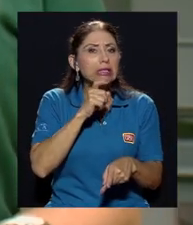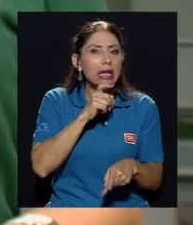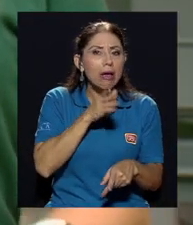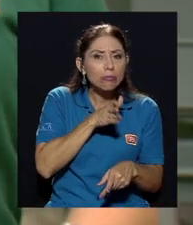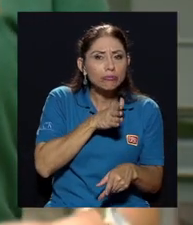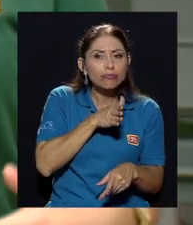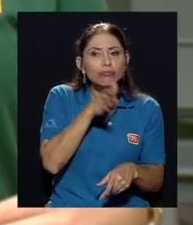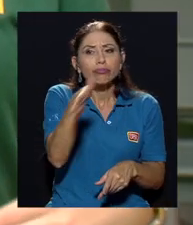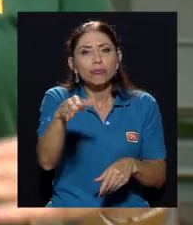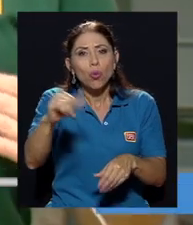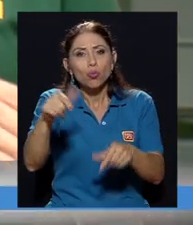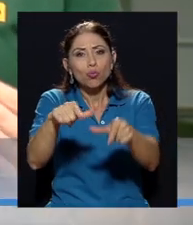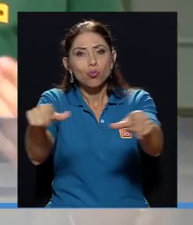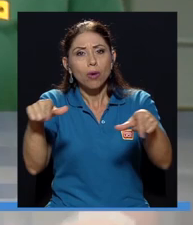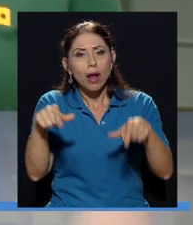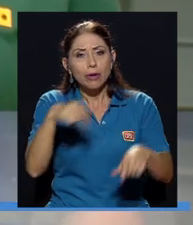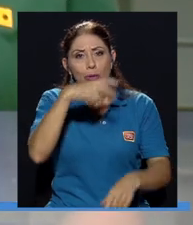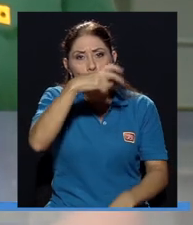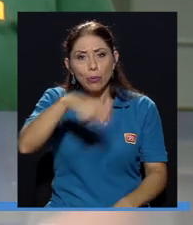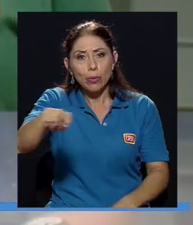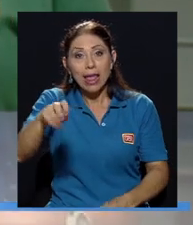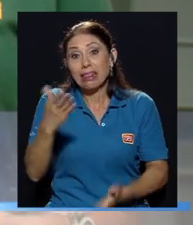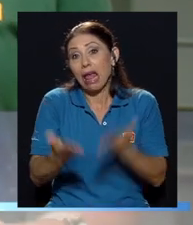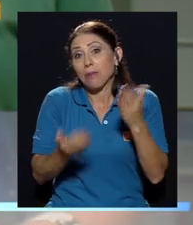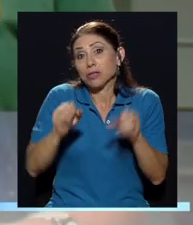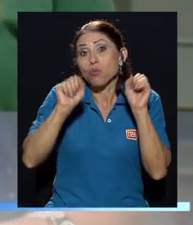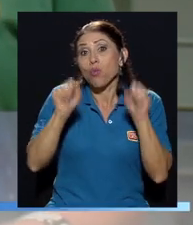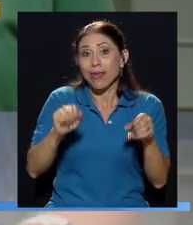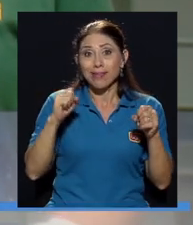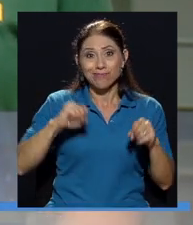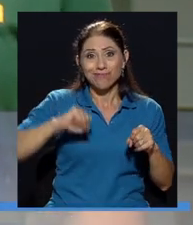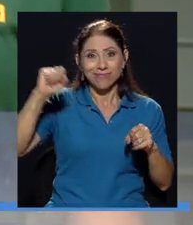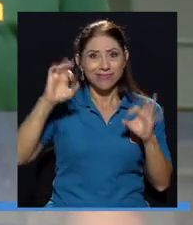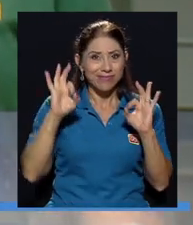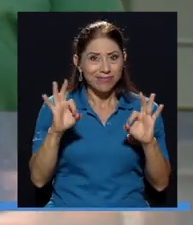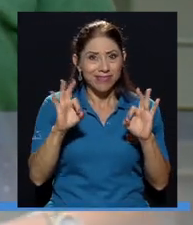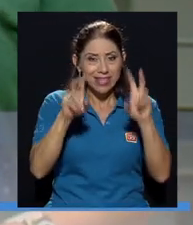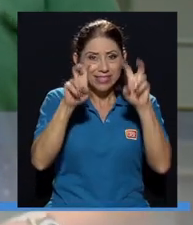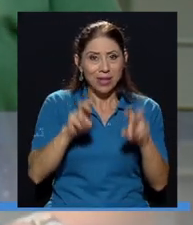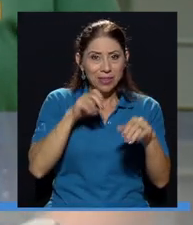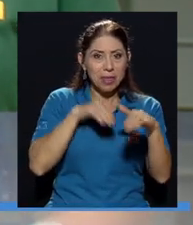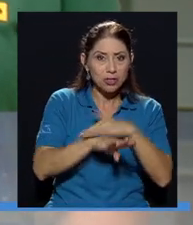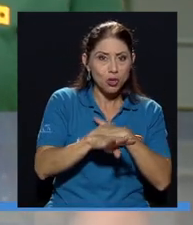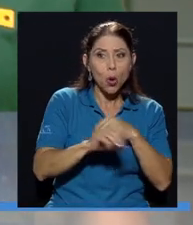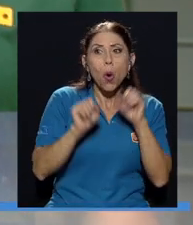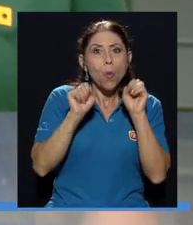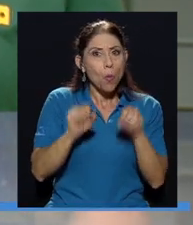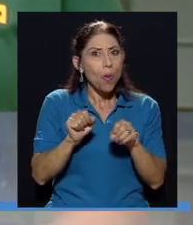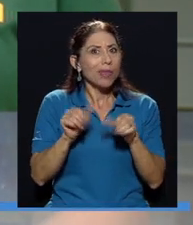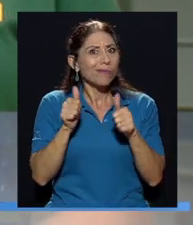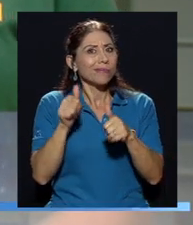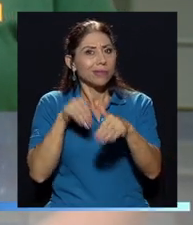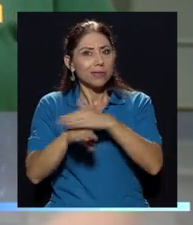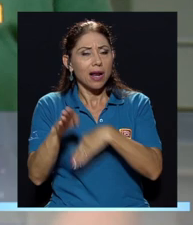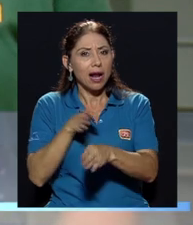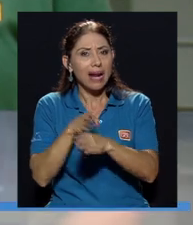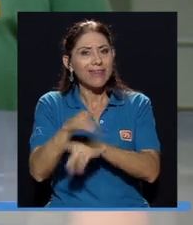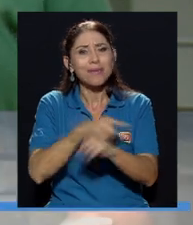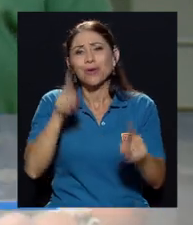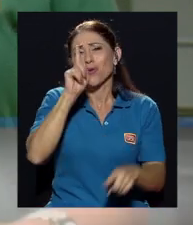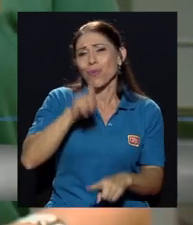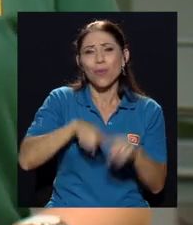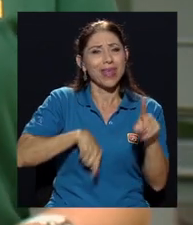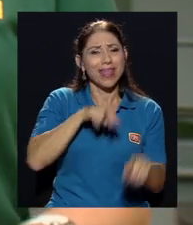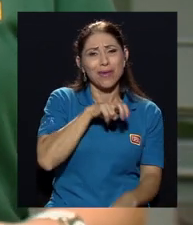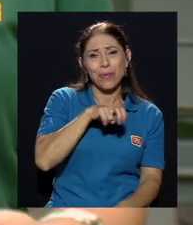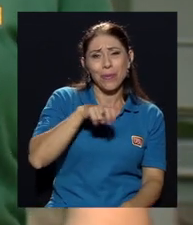vez tienen cómo ganar el examen de admisión, cómo entrar a una carrera, pero tal vez no tienen cómo desplazarse hasta el sitio donde está su carrera porque la mayoría